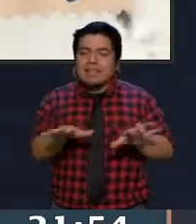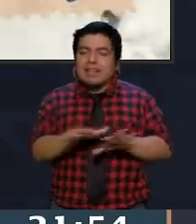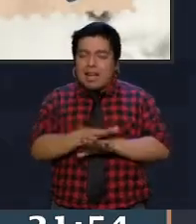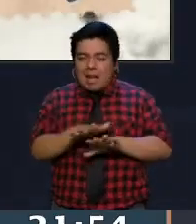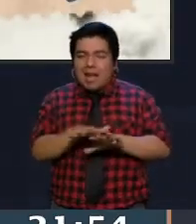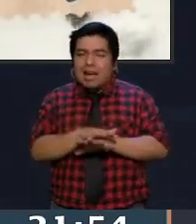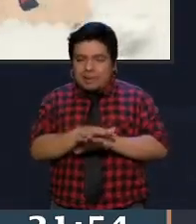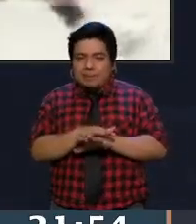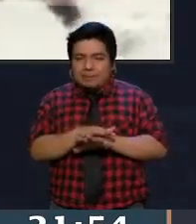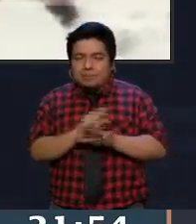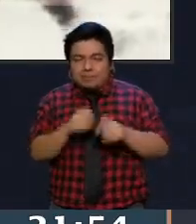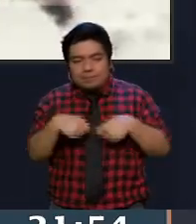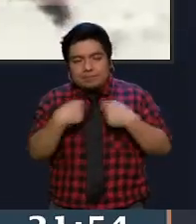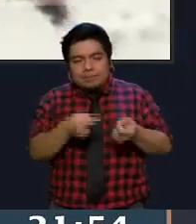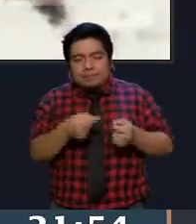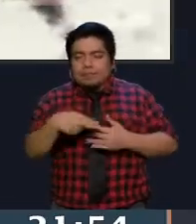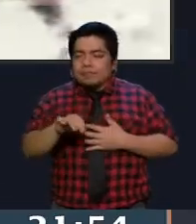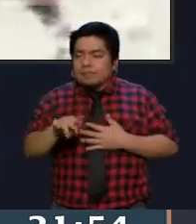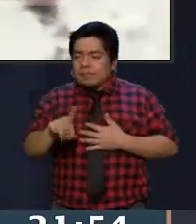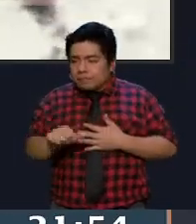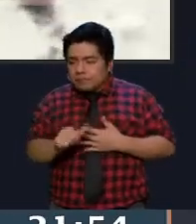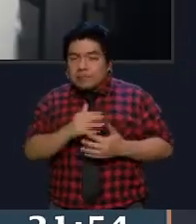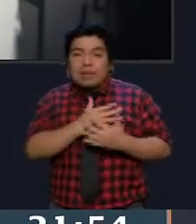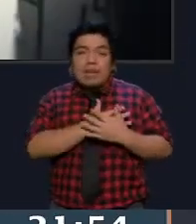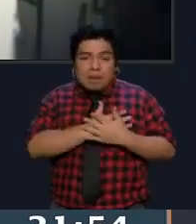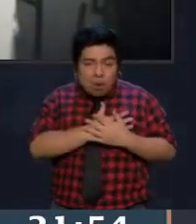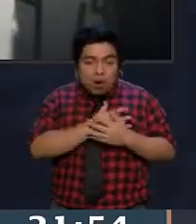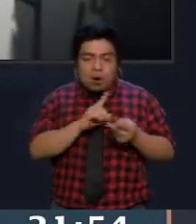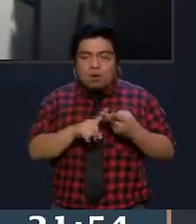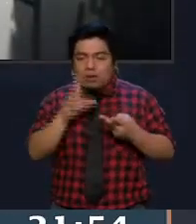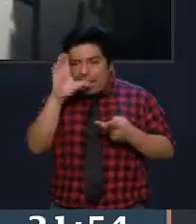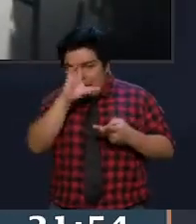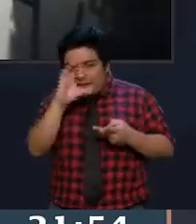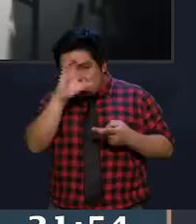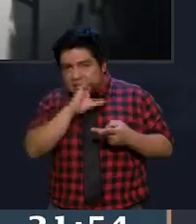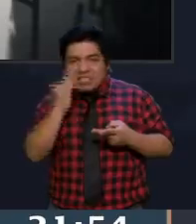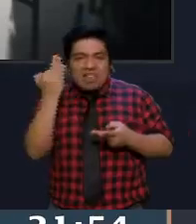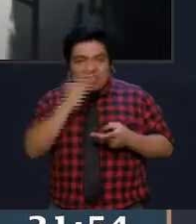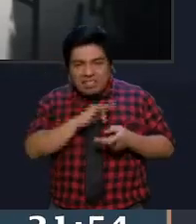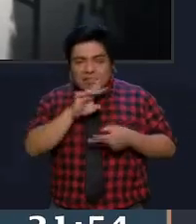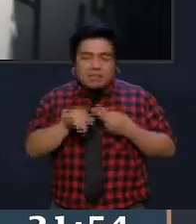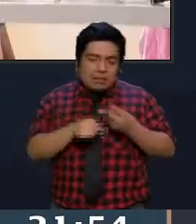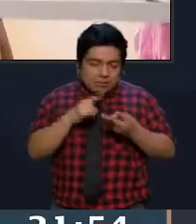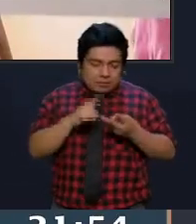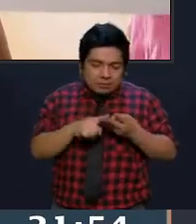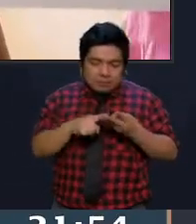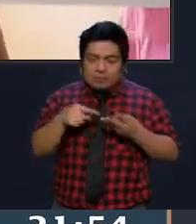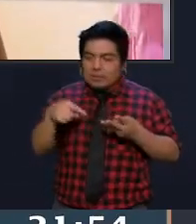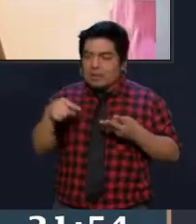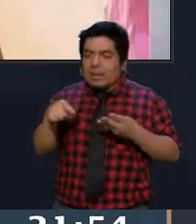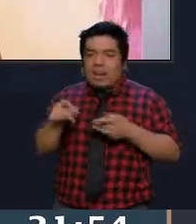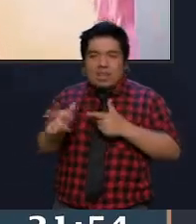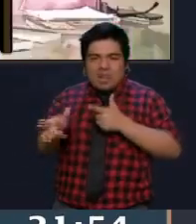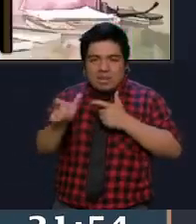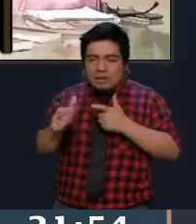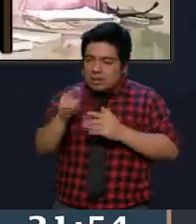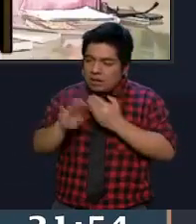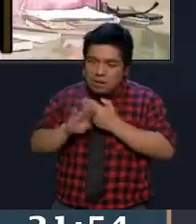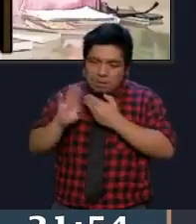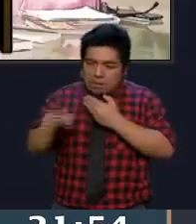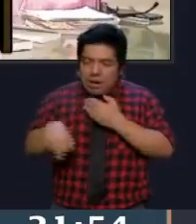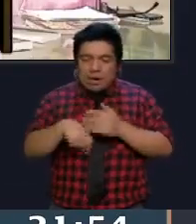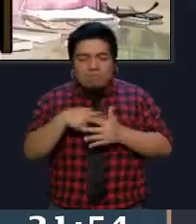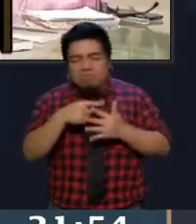un episodio que dedican a las novelas de amor, otro a la ciencia ficción, a la novela antibélica, y